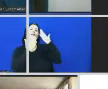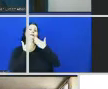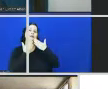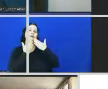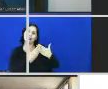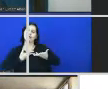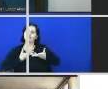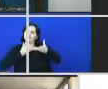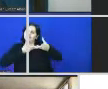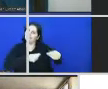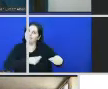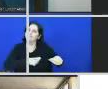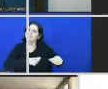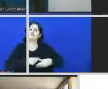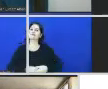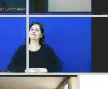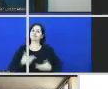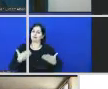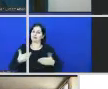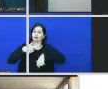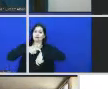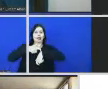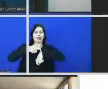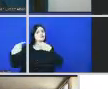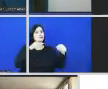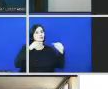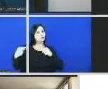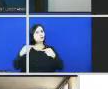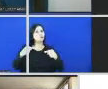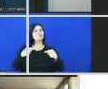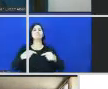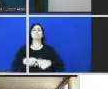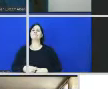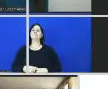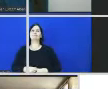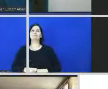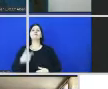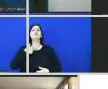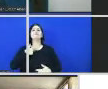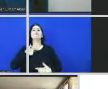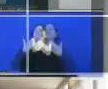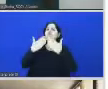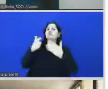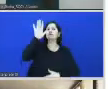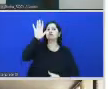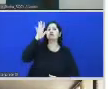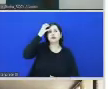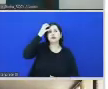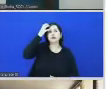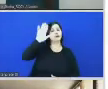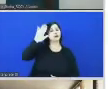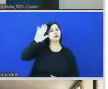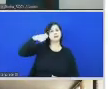conversación. Inicio también por darle las gracias al gobierno de México y al gobierno